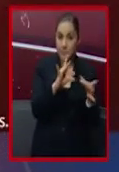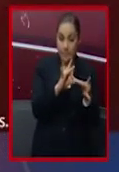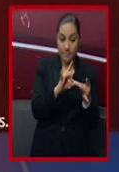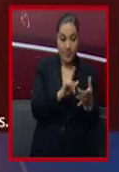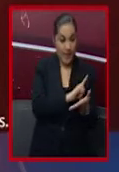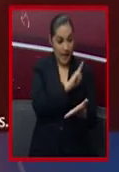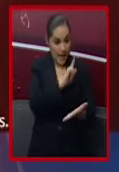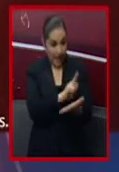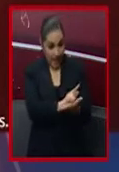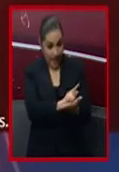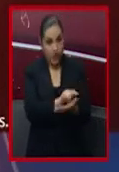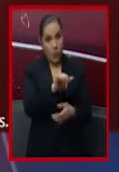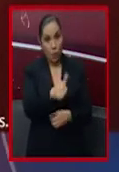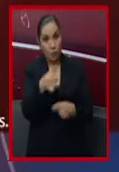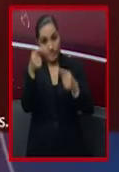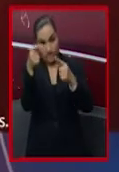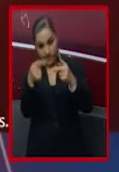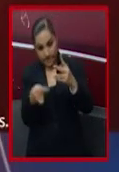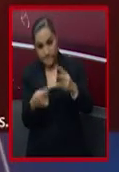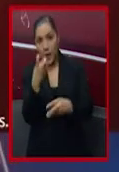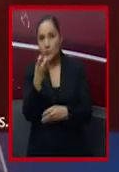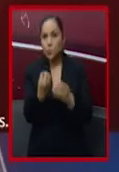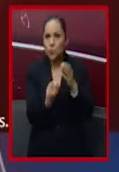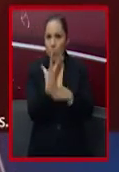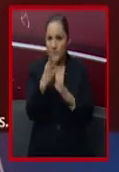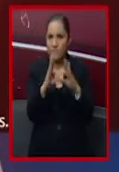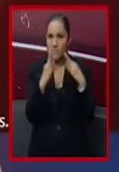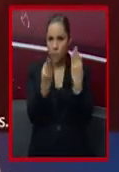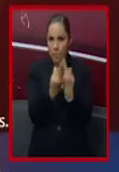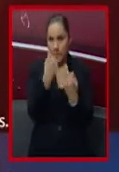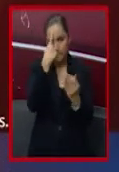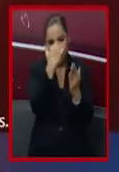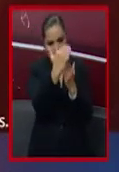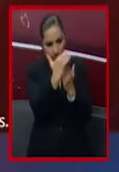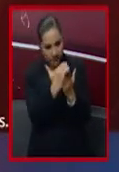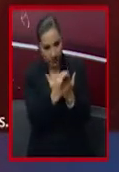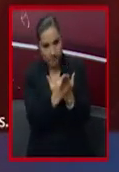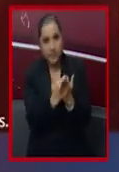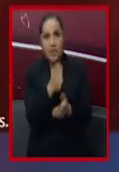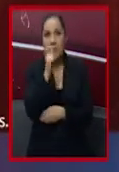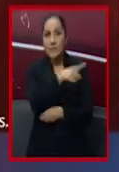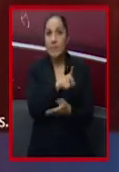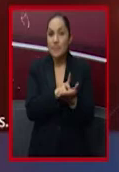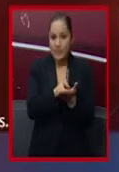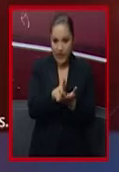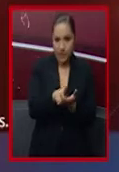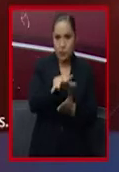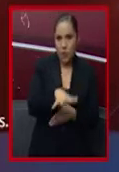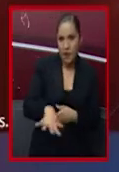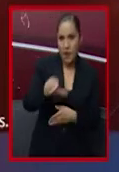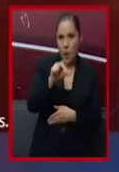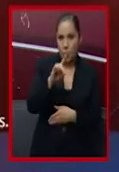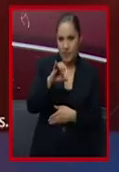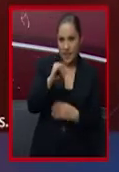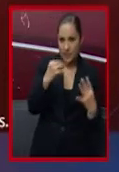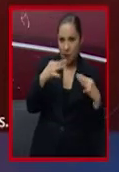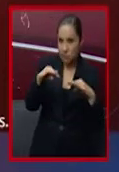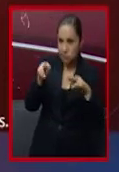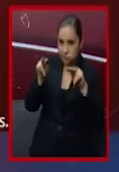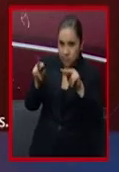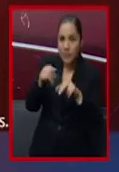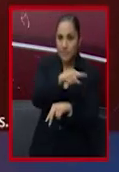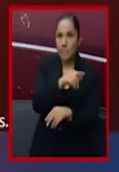los lineamientos configuran un nuevo marco jurídico en materia de derechos de audiencias, que ha generado diversos señalamientos relacionados con